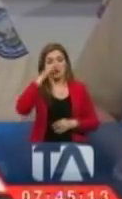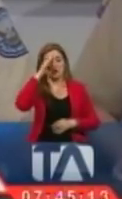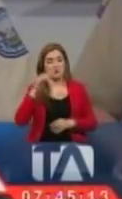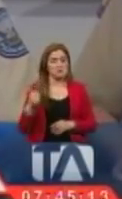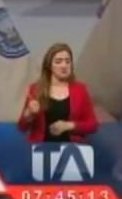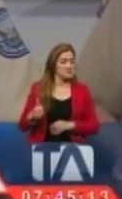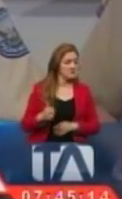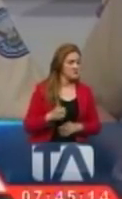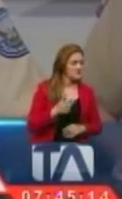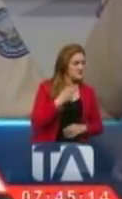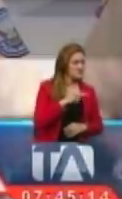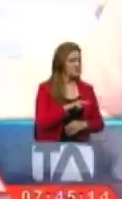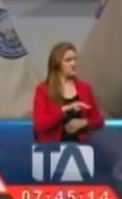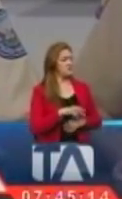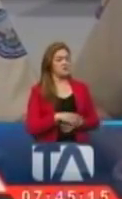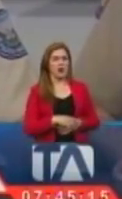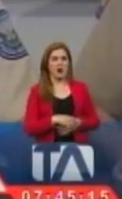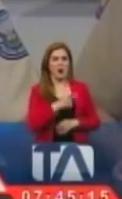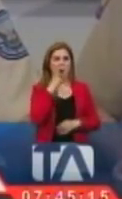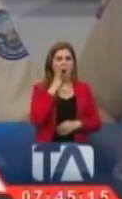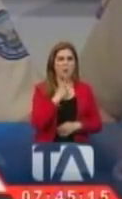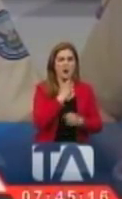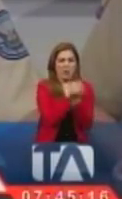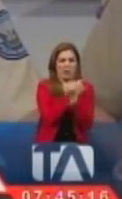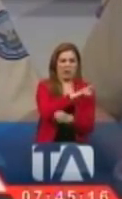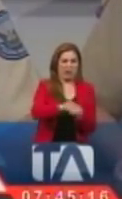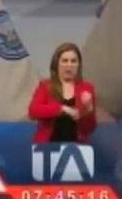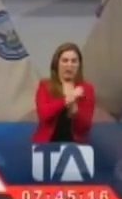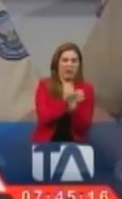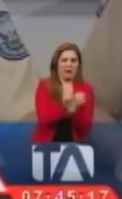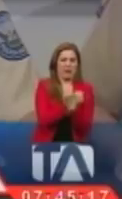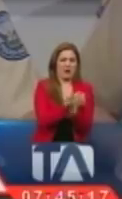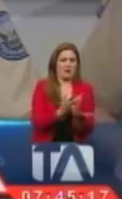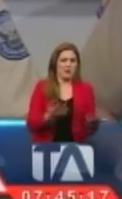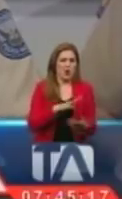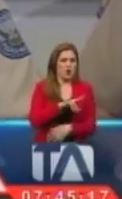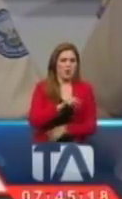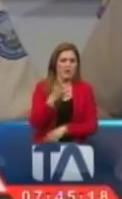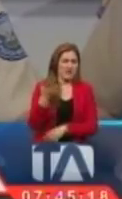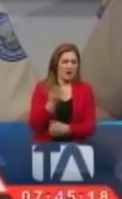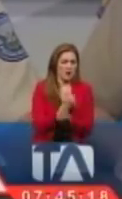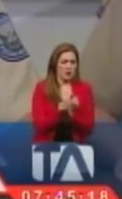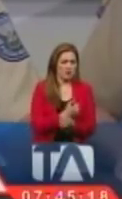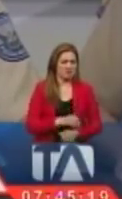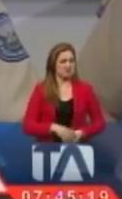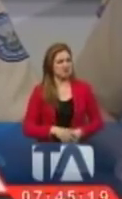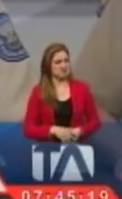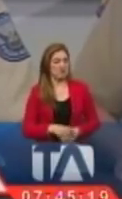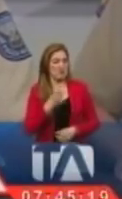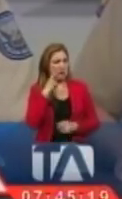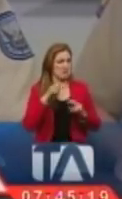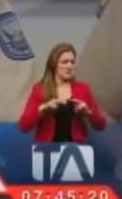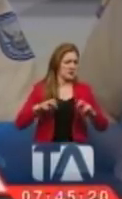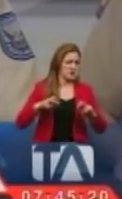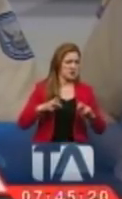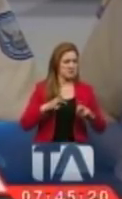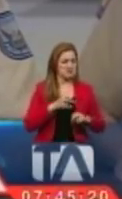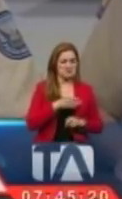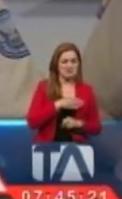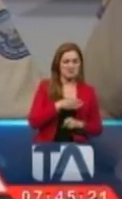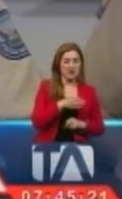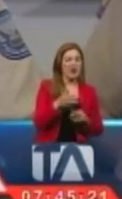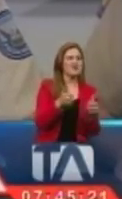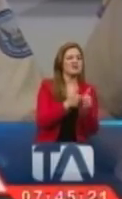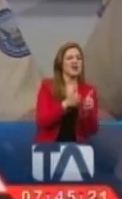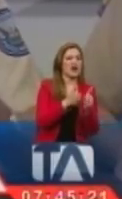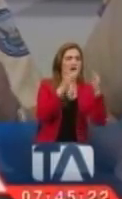verifica el supuesto robo efectivamente no había tal robo había un ciudad no estaba maniatado dentro del domicilio y junto a la casa